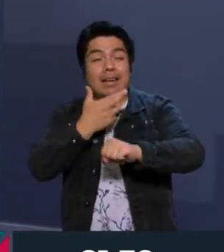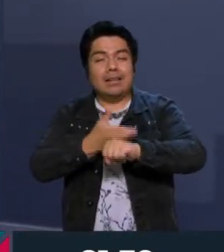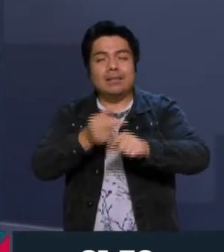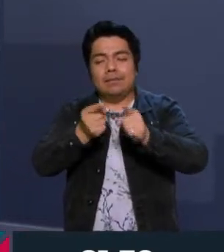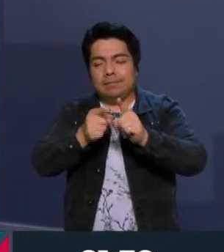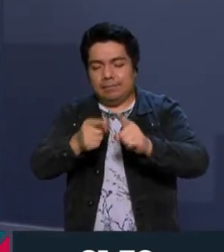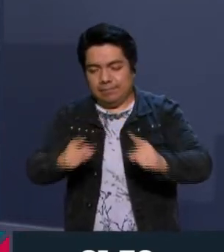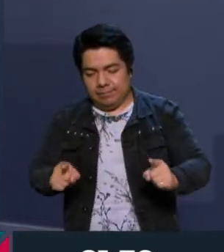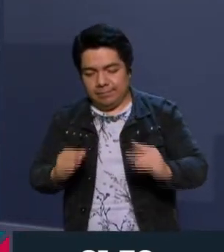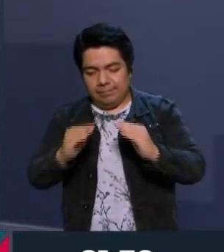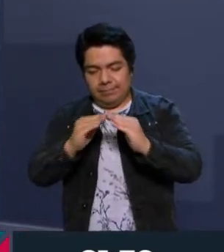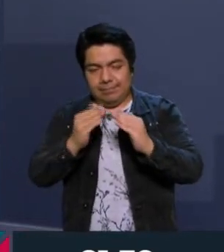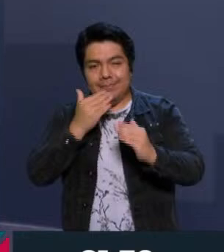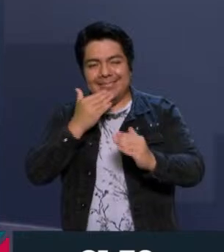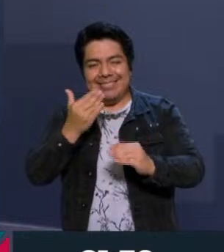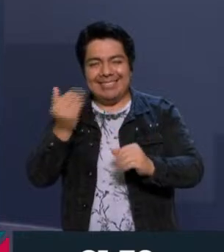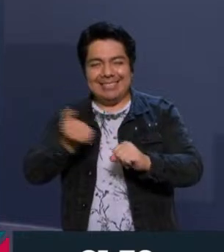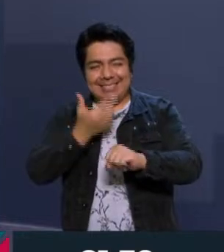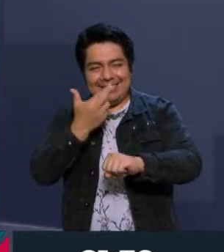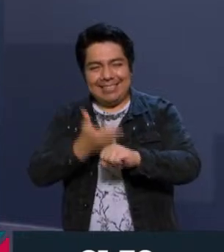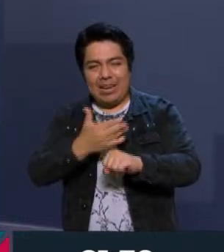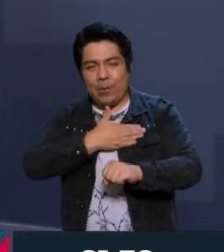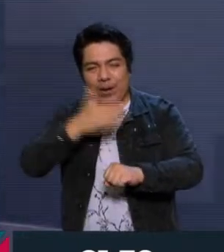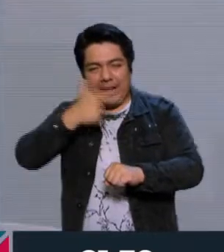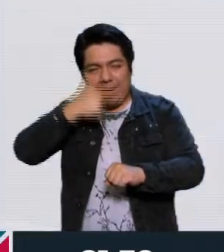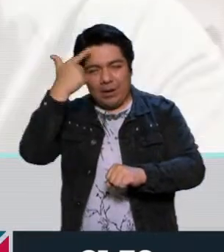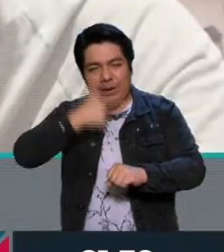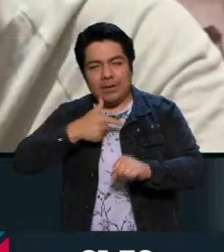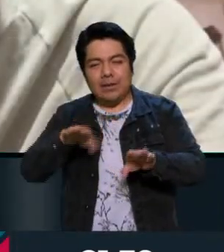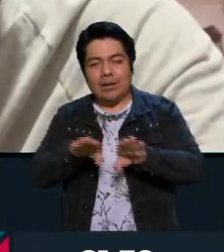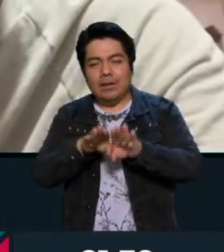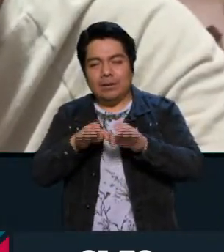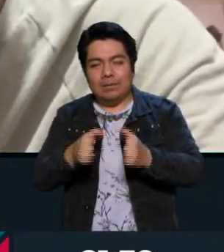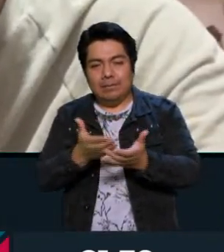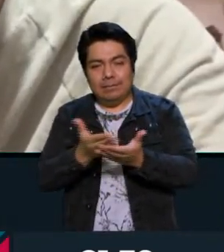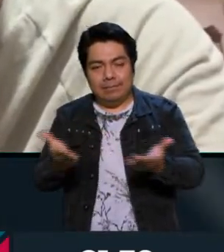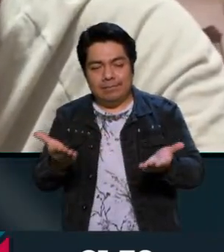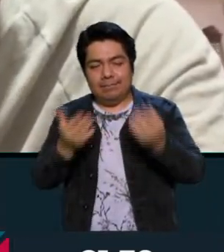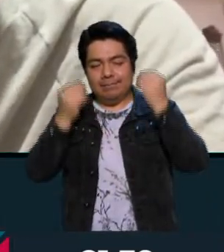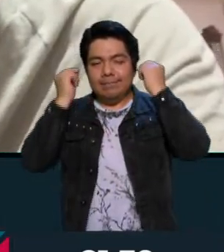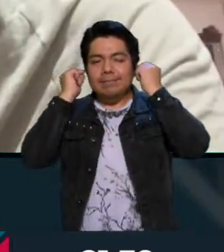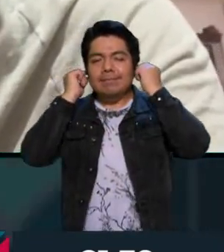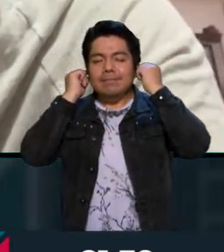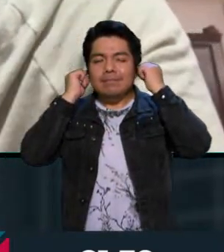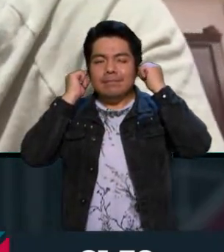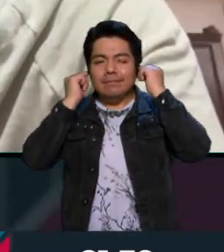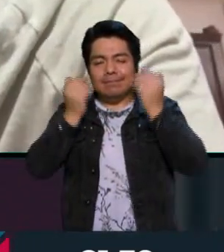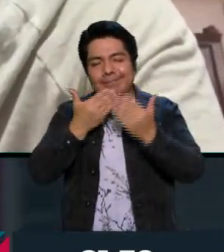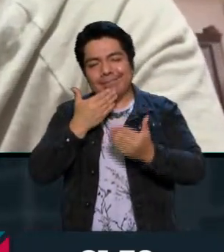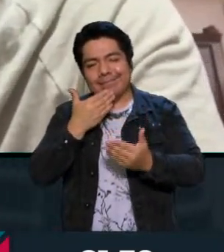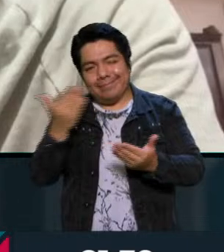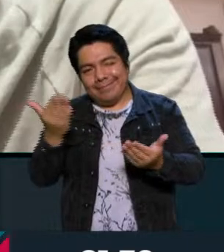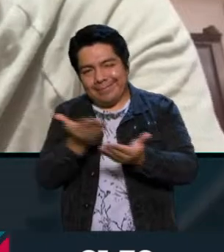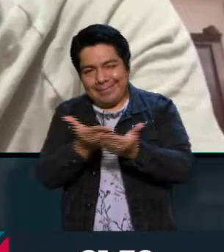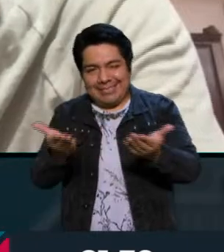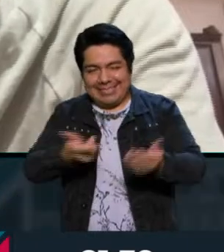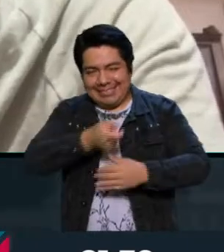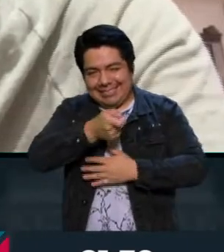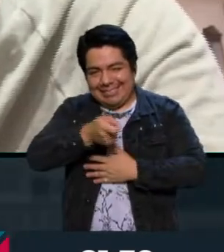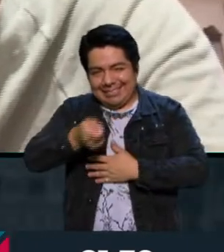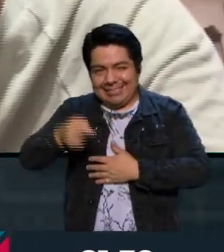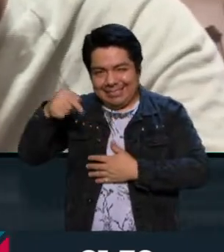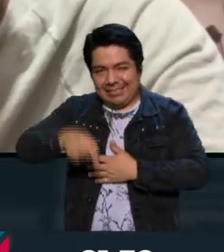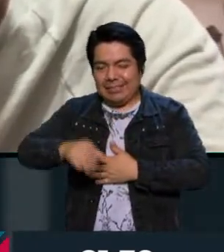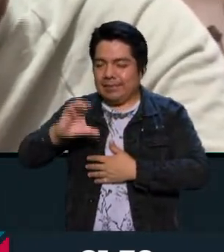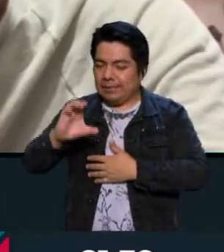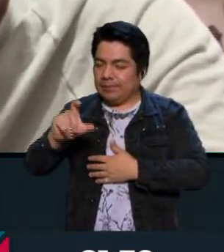Urbano y Vivienda. Secretario, buenas noches, ¿cómo estás? ¿Qué tal, Braulio? Me da mucho gusto saludarte una vez más a ti y al auditorio de Capital 21. A